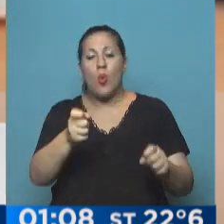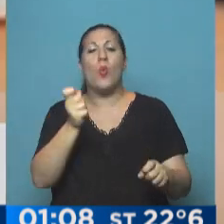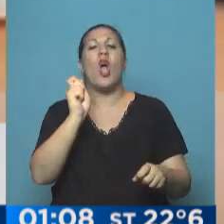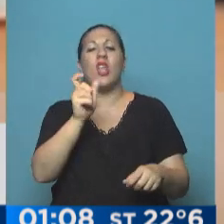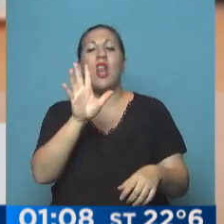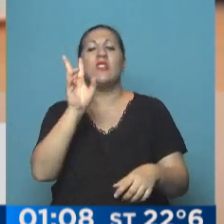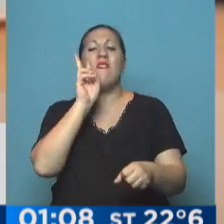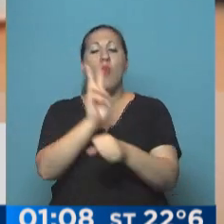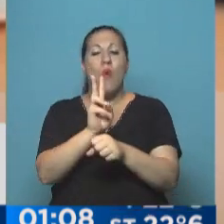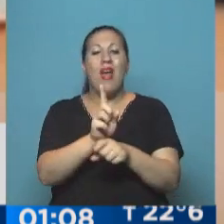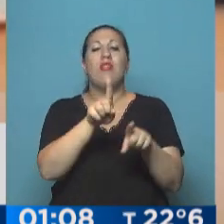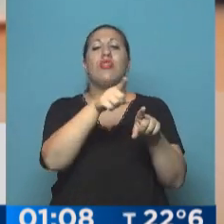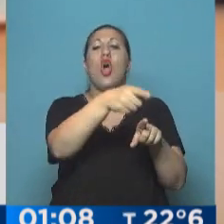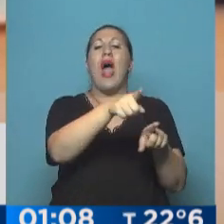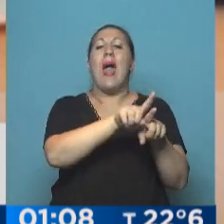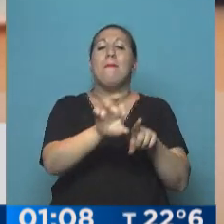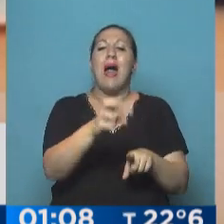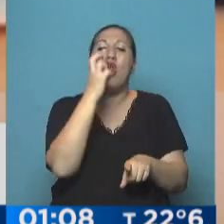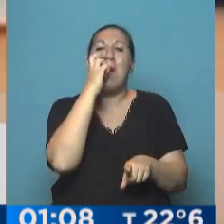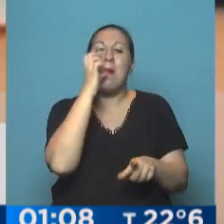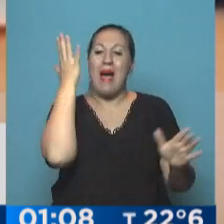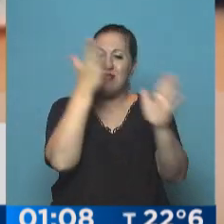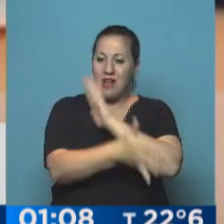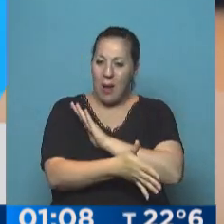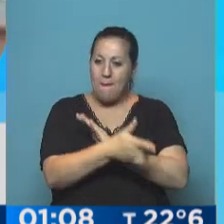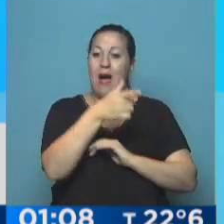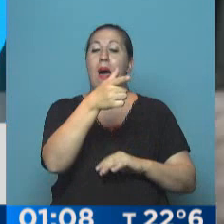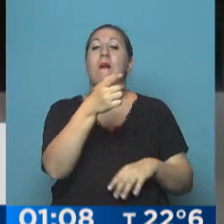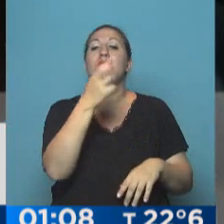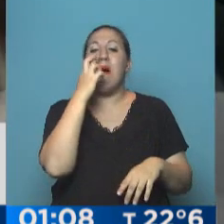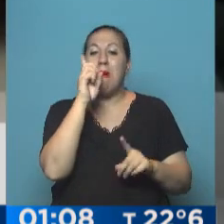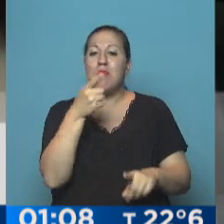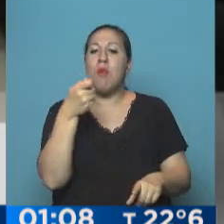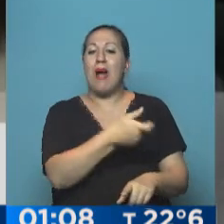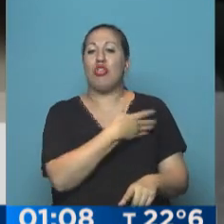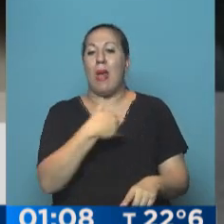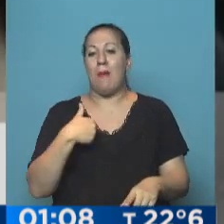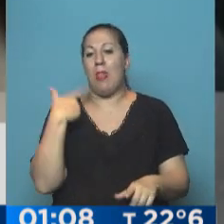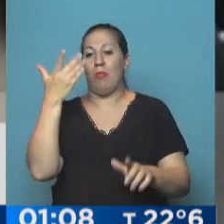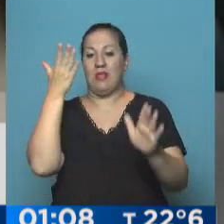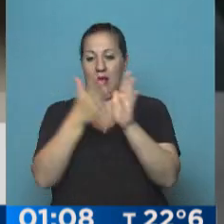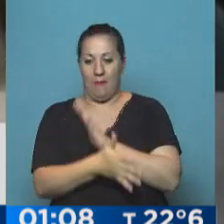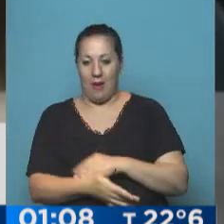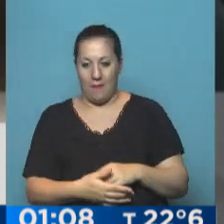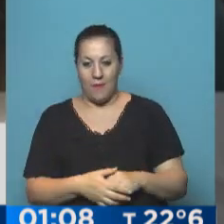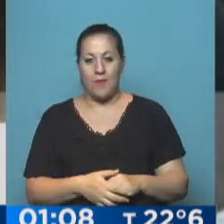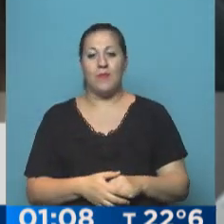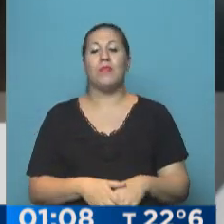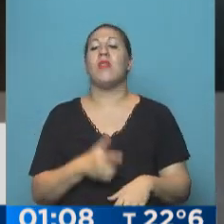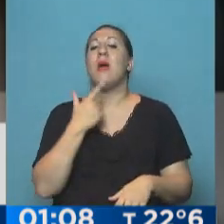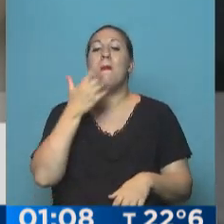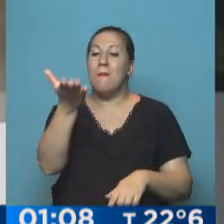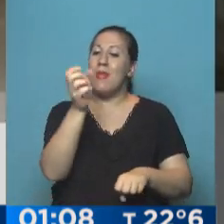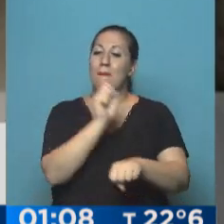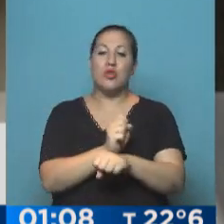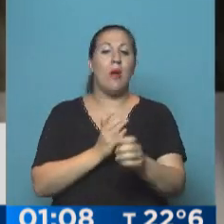padre prófugo, acusado de habérsela llevado tras matar a su mamá. Piden perpetua para Costa y